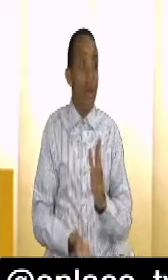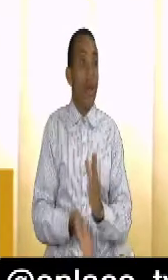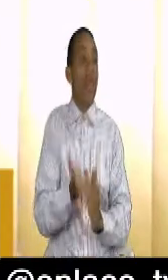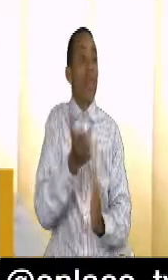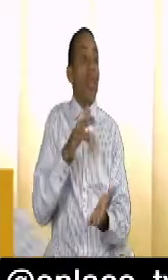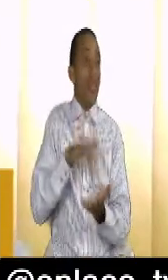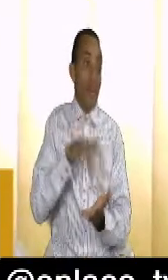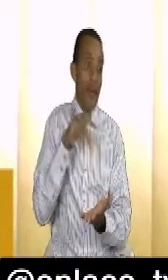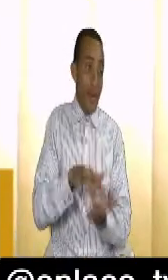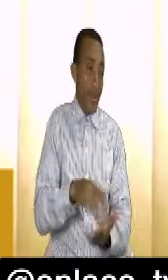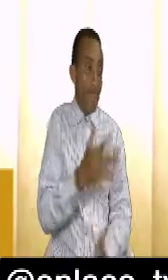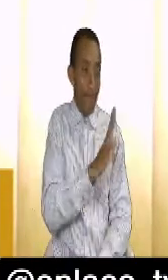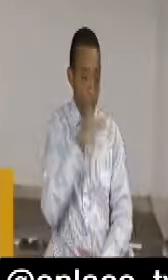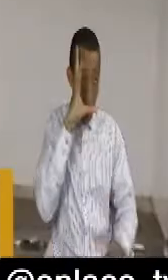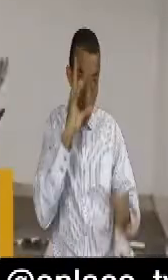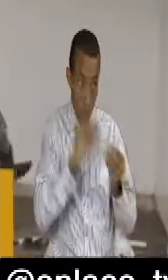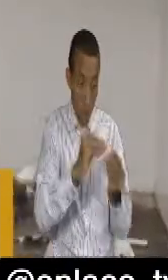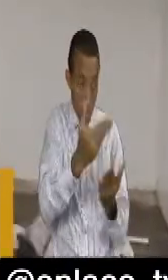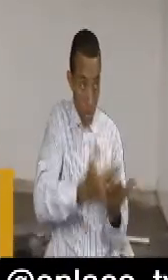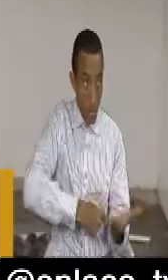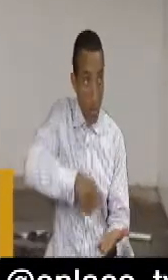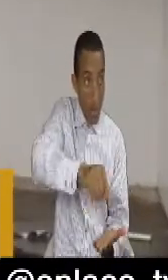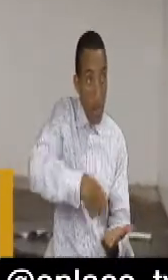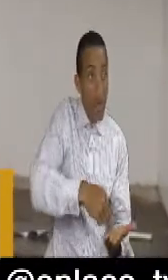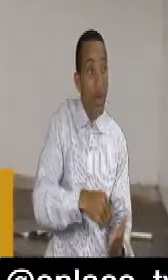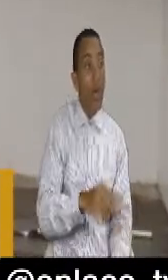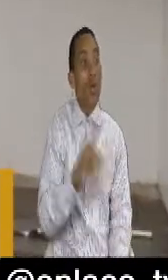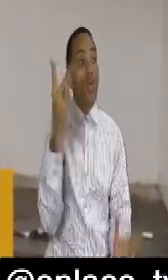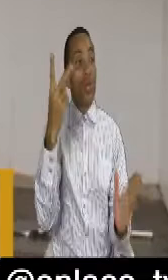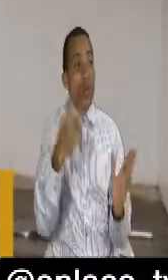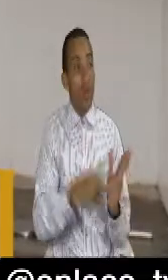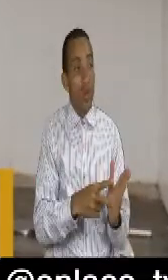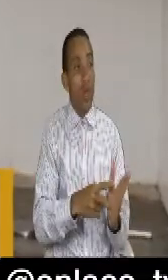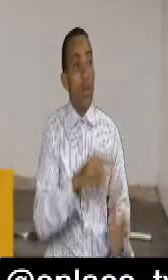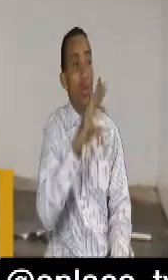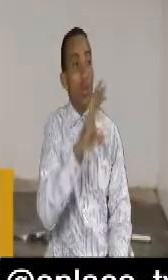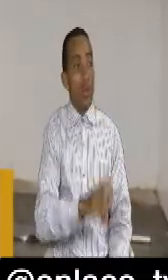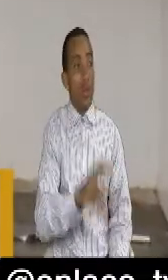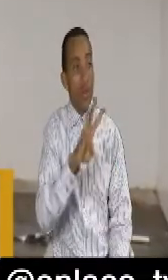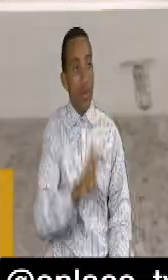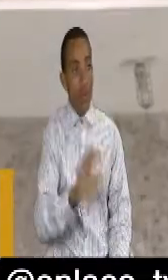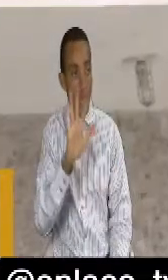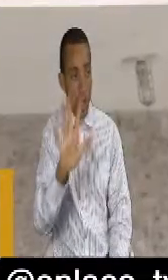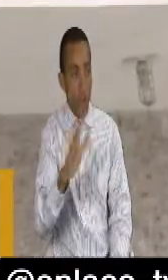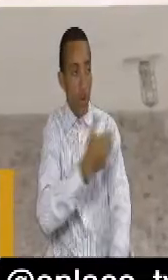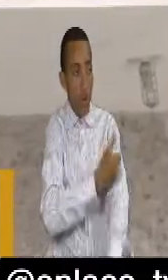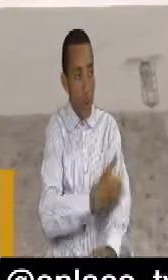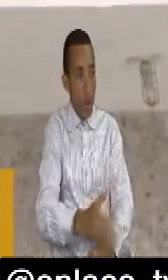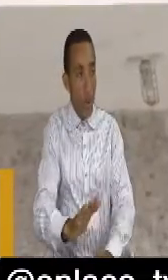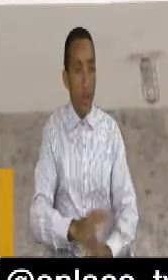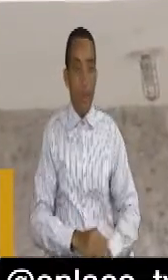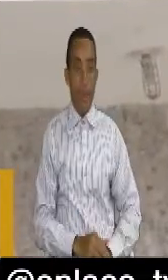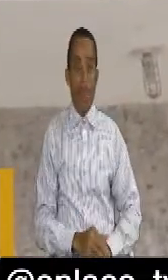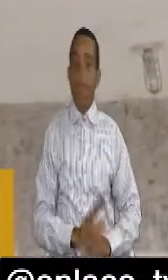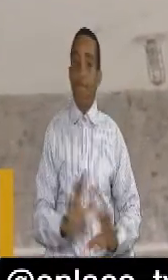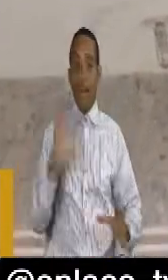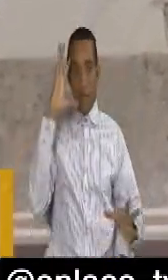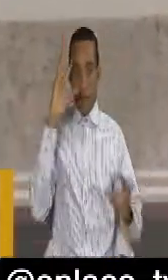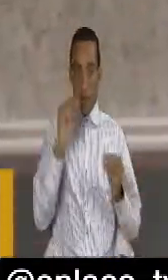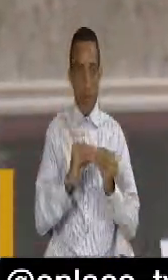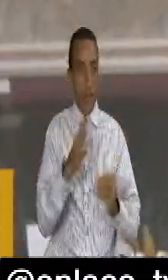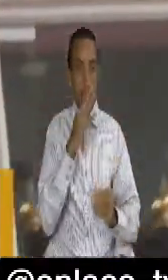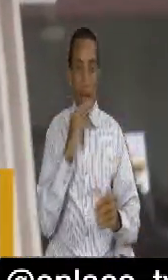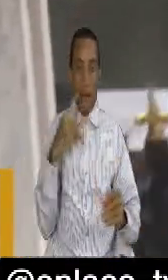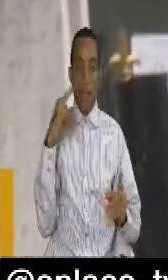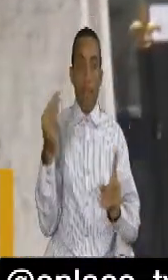y firmar un acuerdo de pago por 2.895 millones. A pesar de los acuerdos de pago suscritos, los mismos no se han cumplido por parte de la